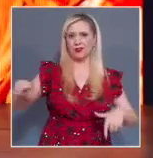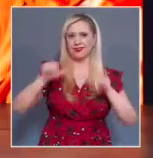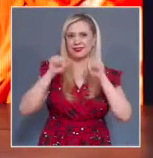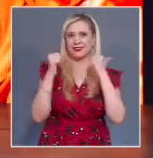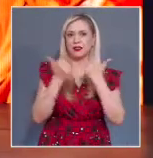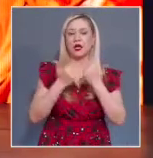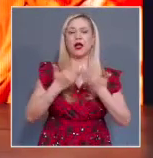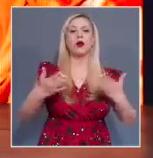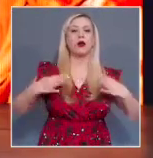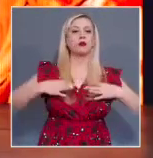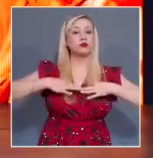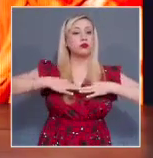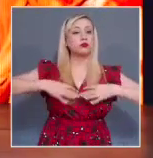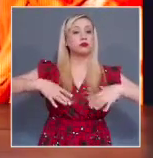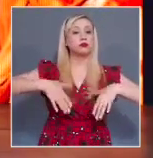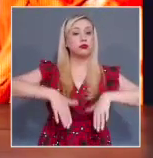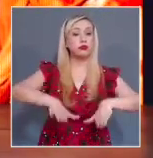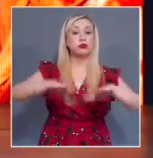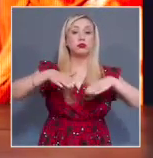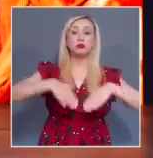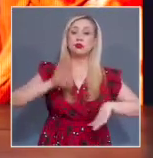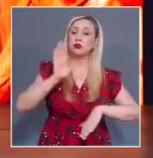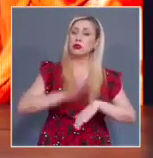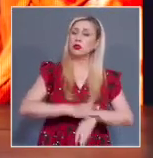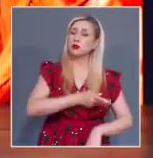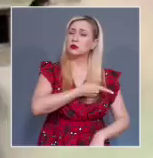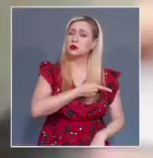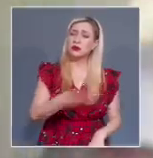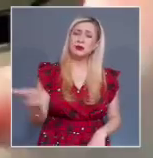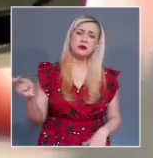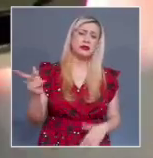en condiciones de pobreza o de sobrevivencia.